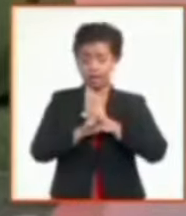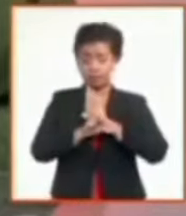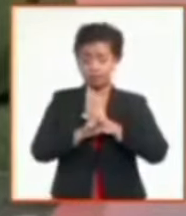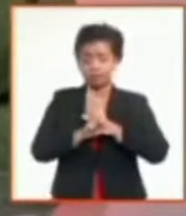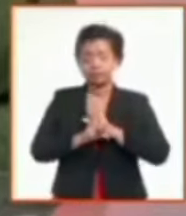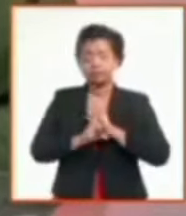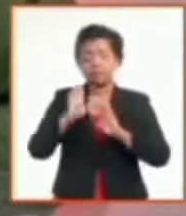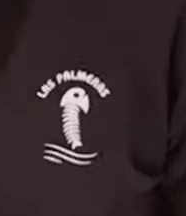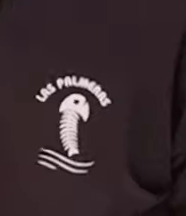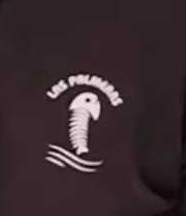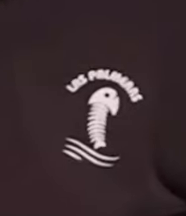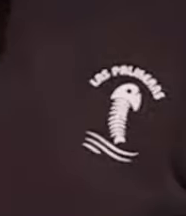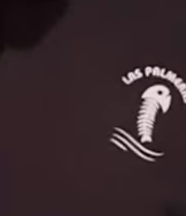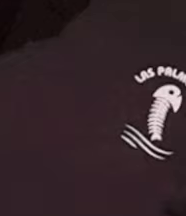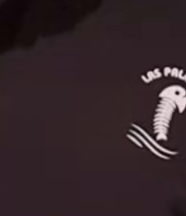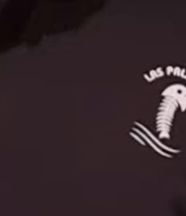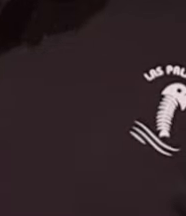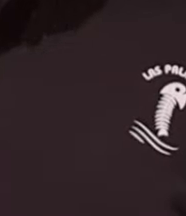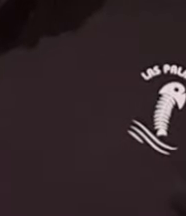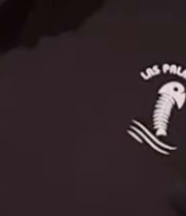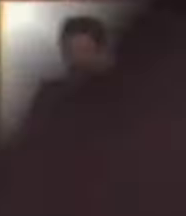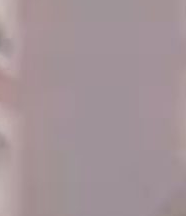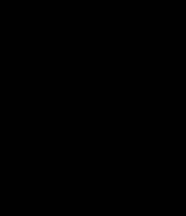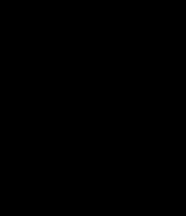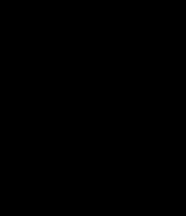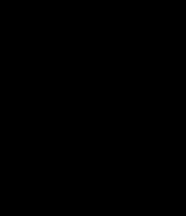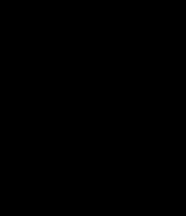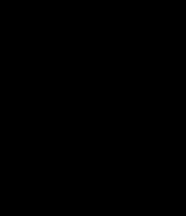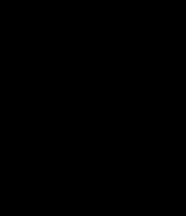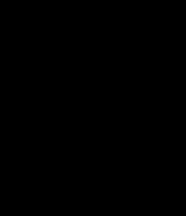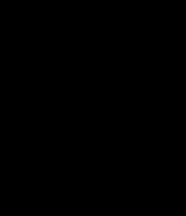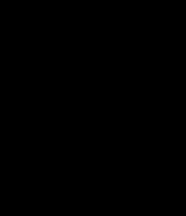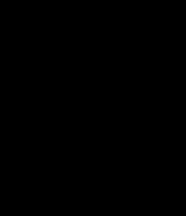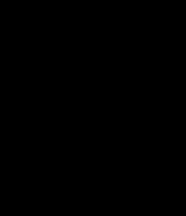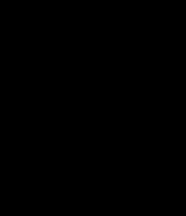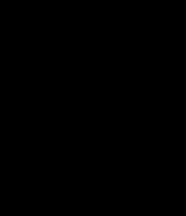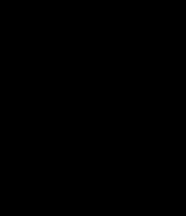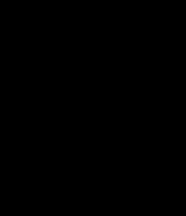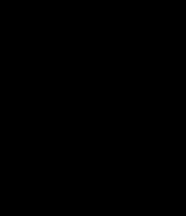corresponde y, por supuesto, con la moral que no asiste.